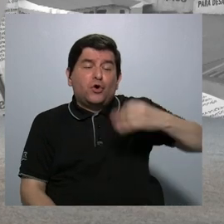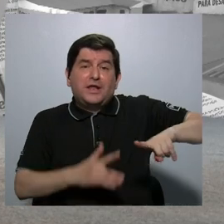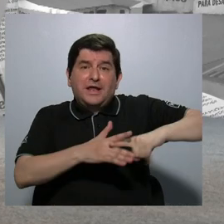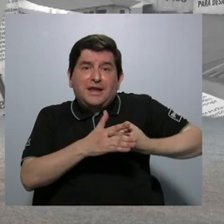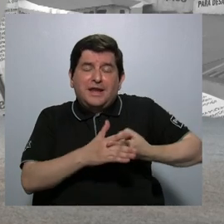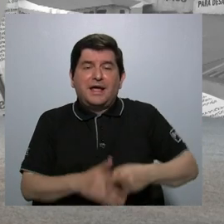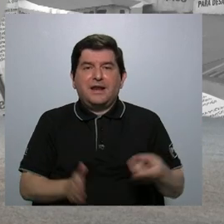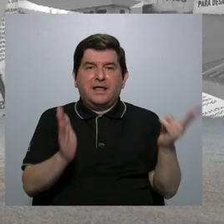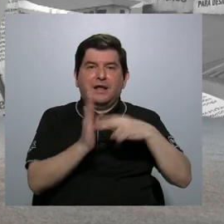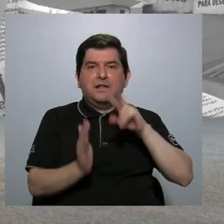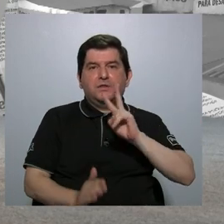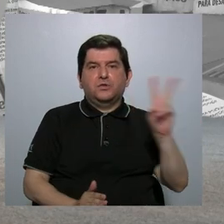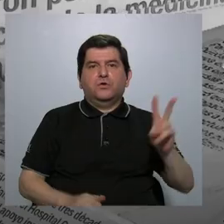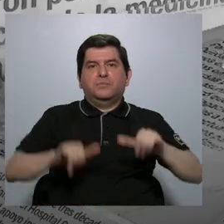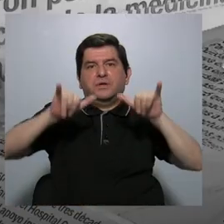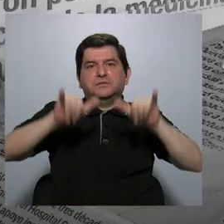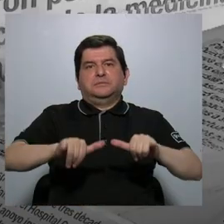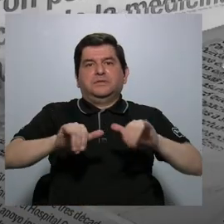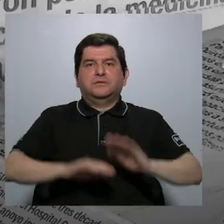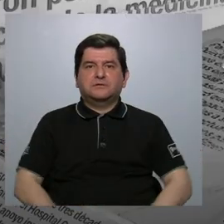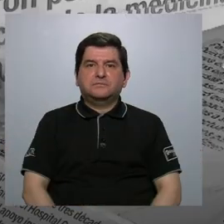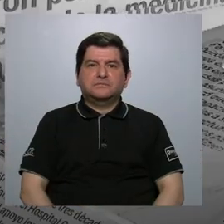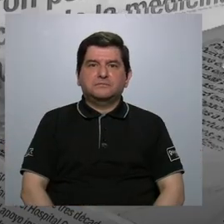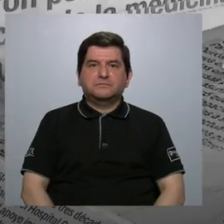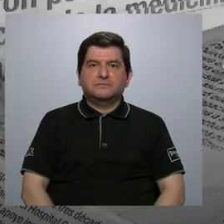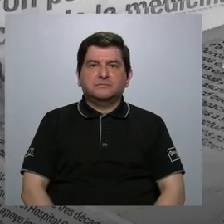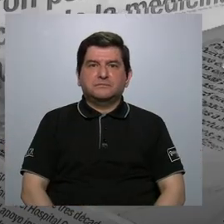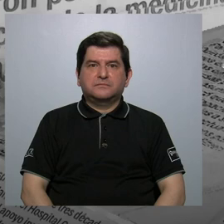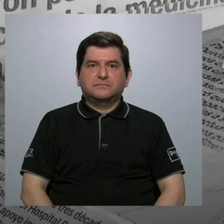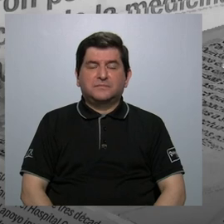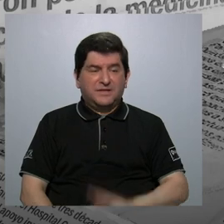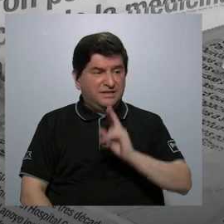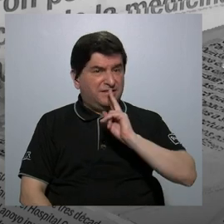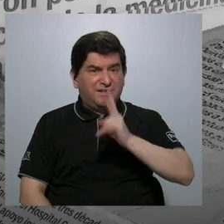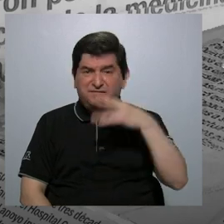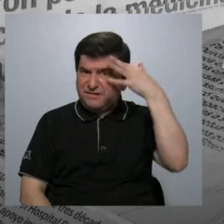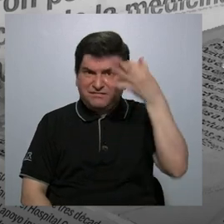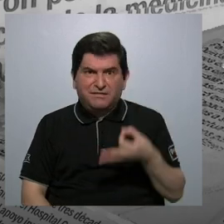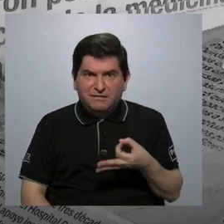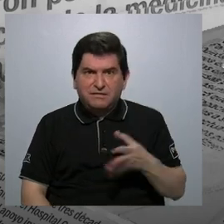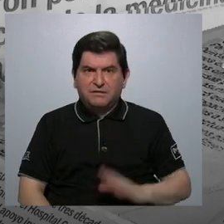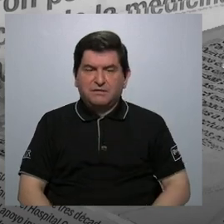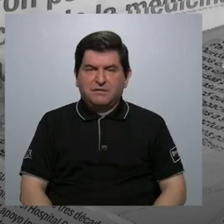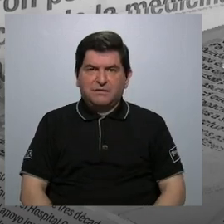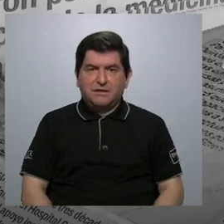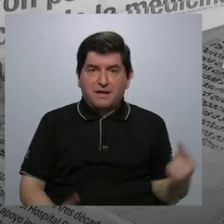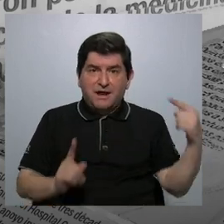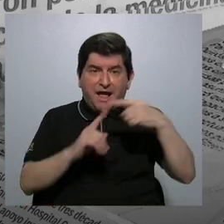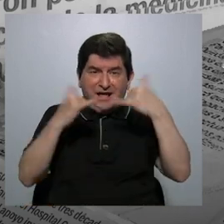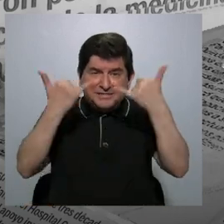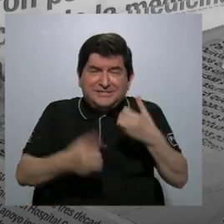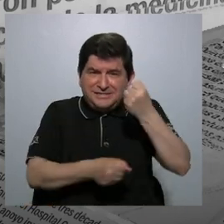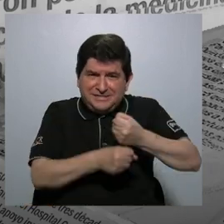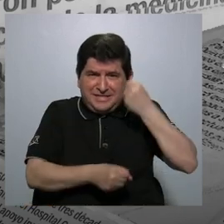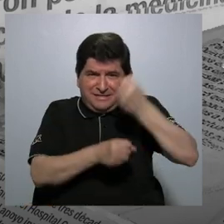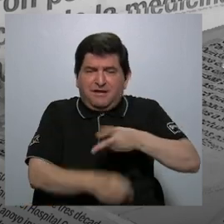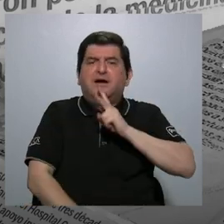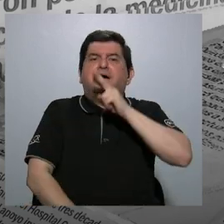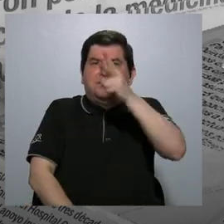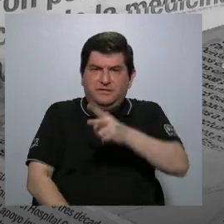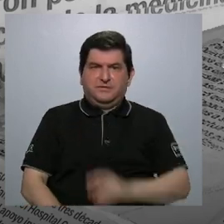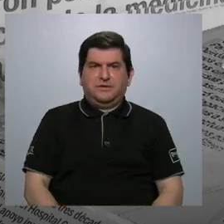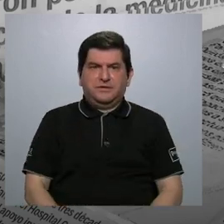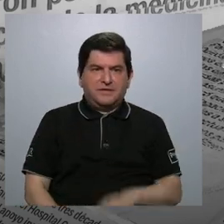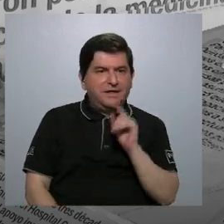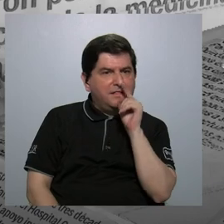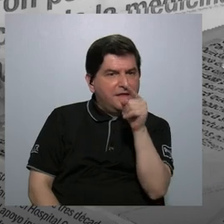entraron en el 2022. Entonces, en realidad creemos que hasta que no se trabaje realmente